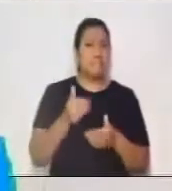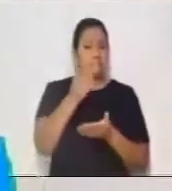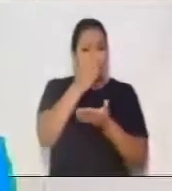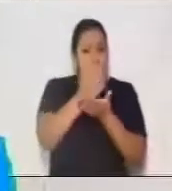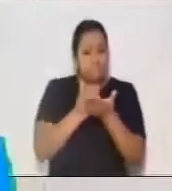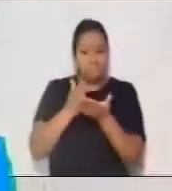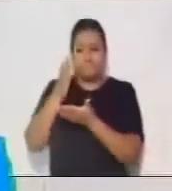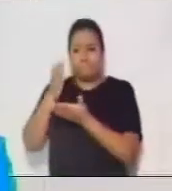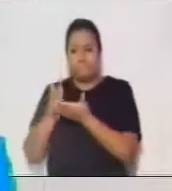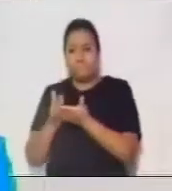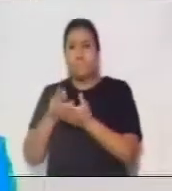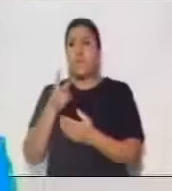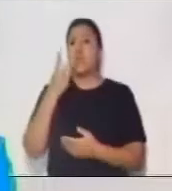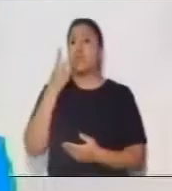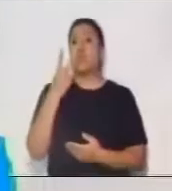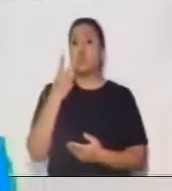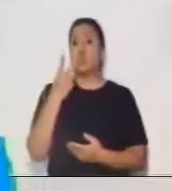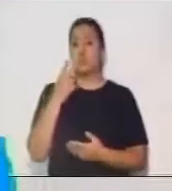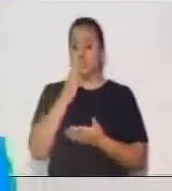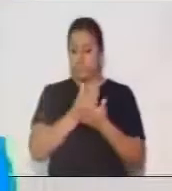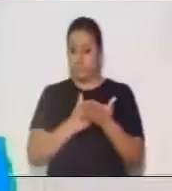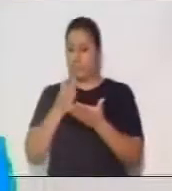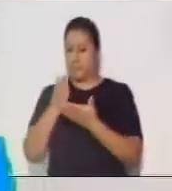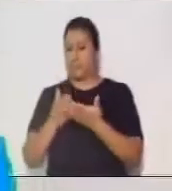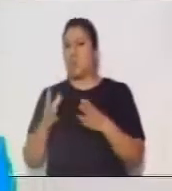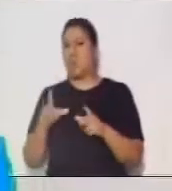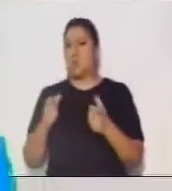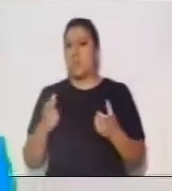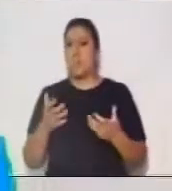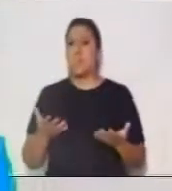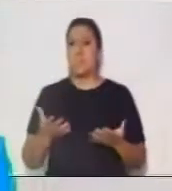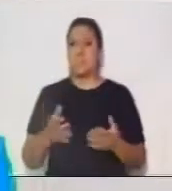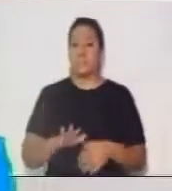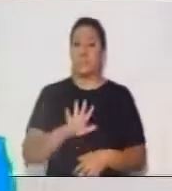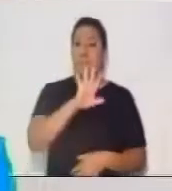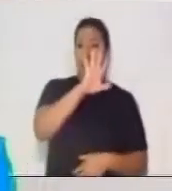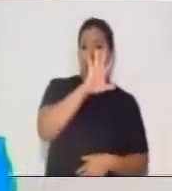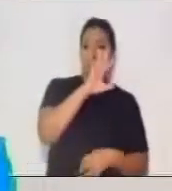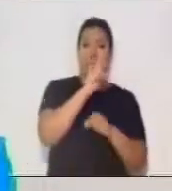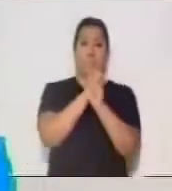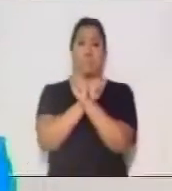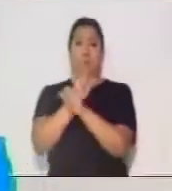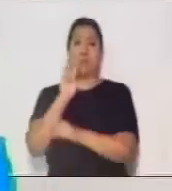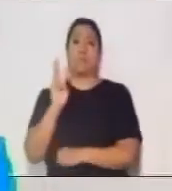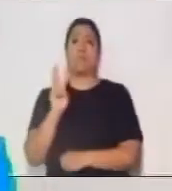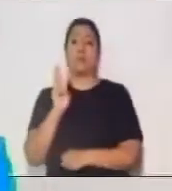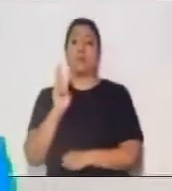disfruta tus momentos. Rápido alivio de acidez, agruras, indigestión y dolor de cabeza.